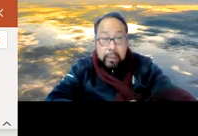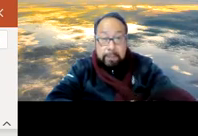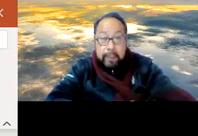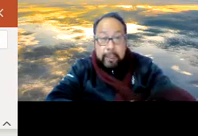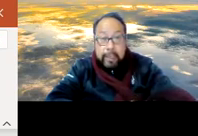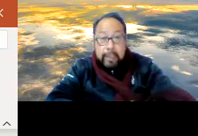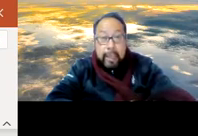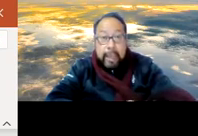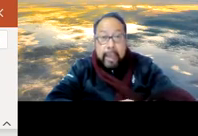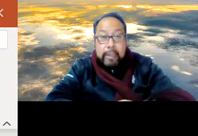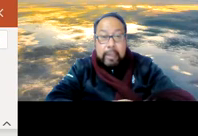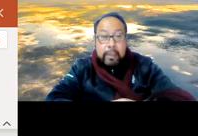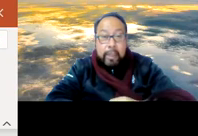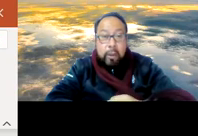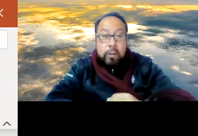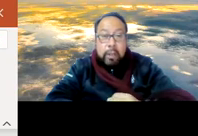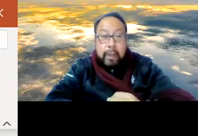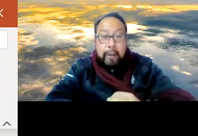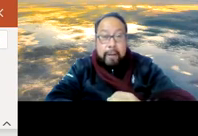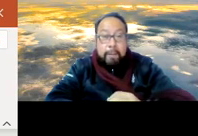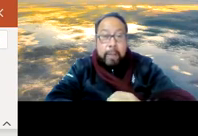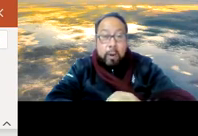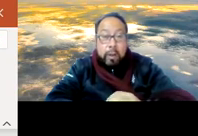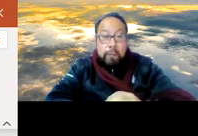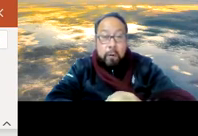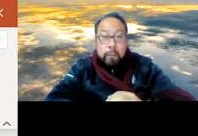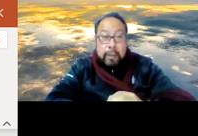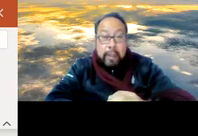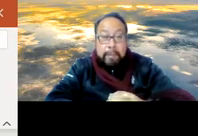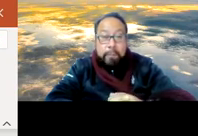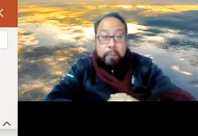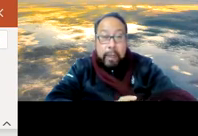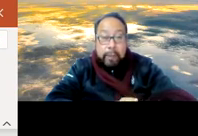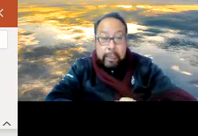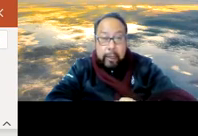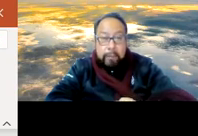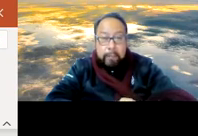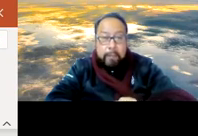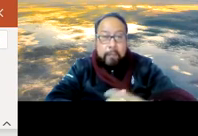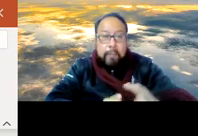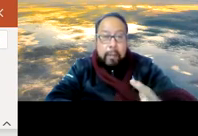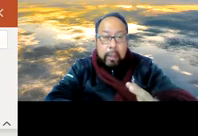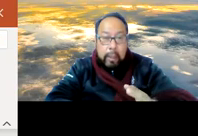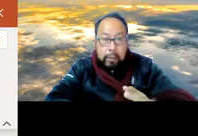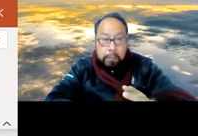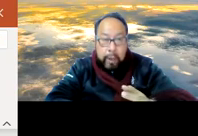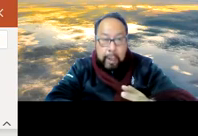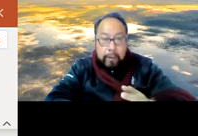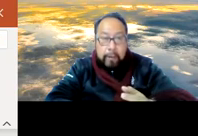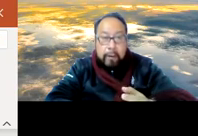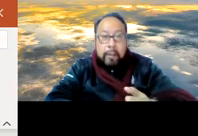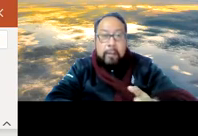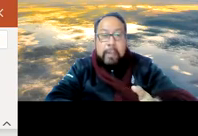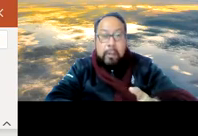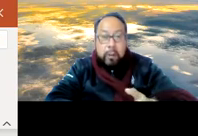preguntas científicas e intenta encontrar mejores formas de prevenir,